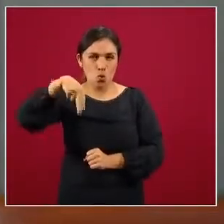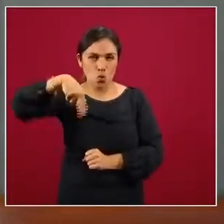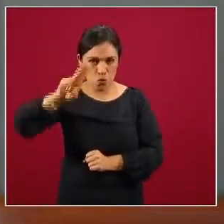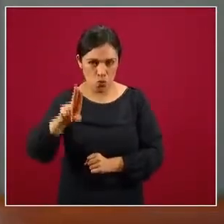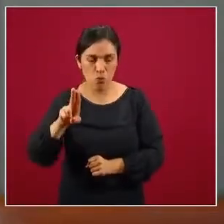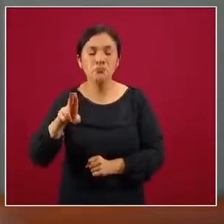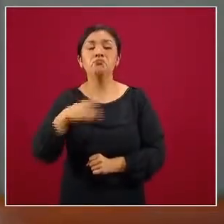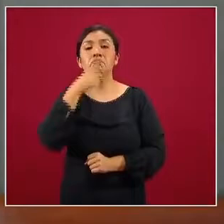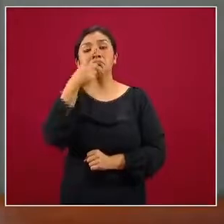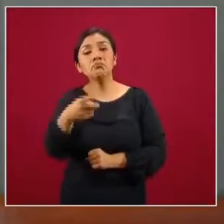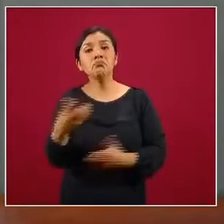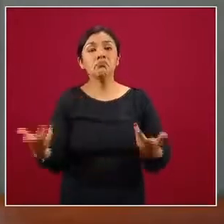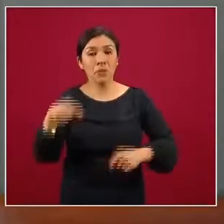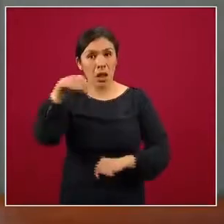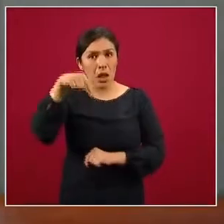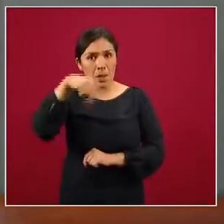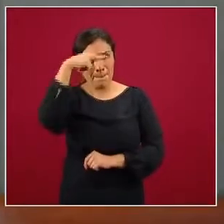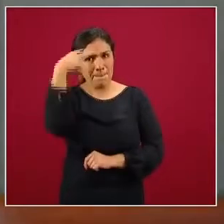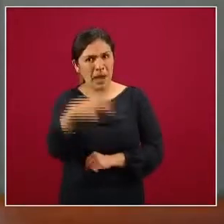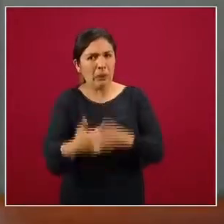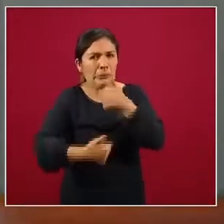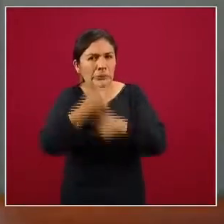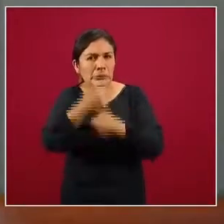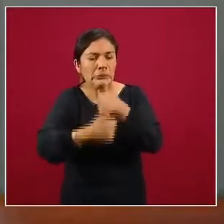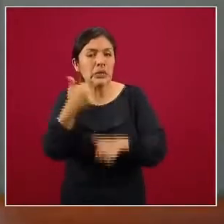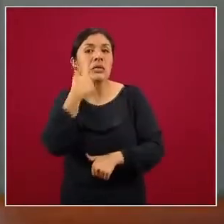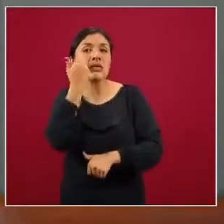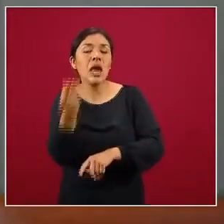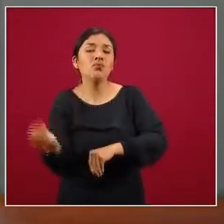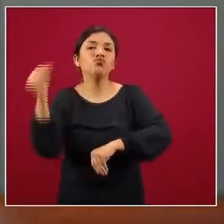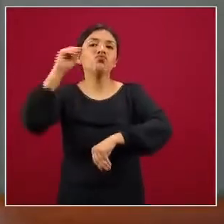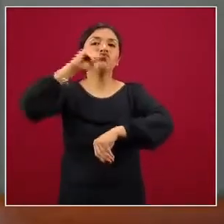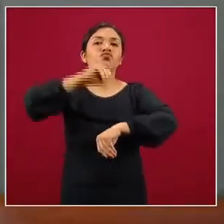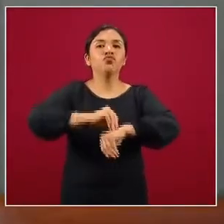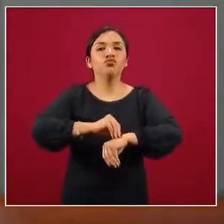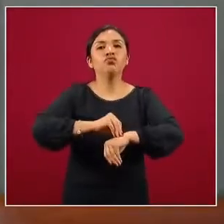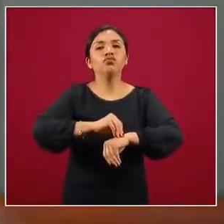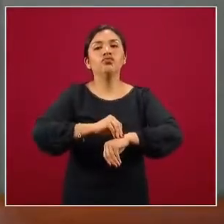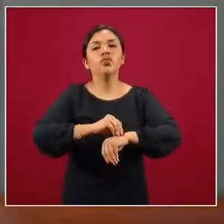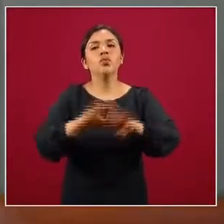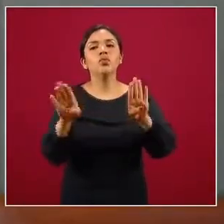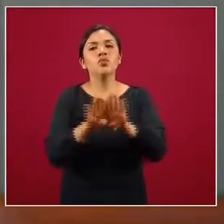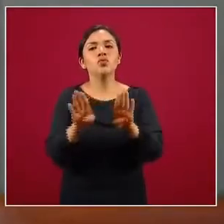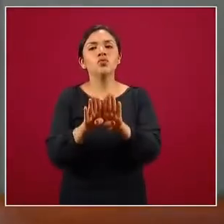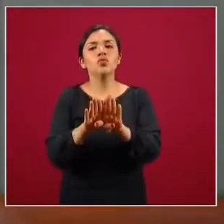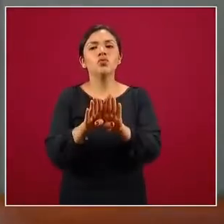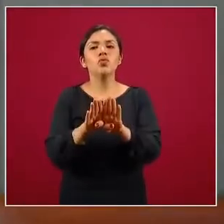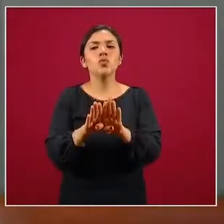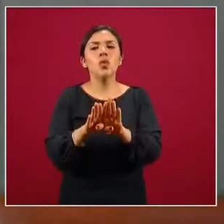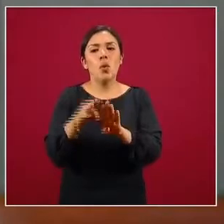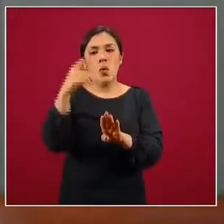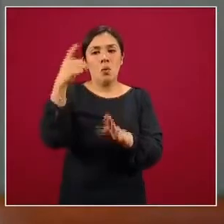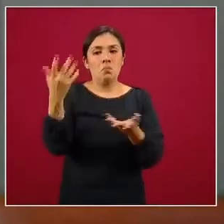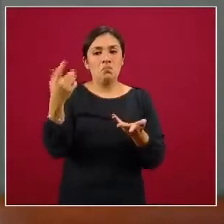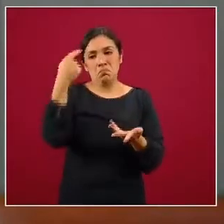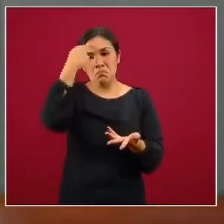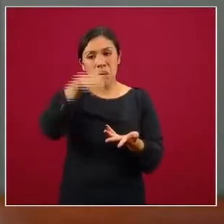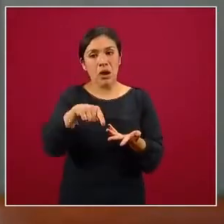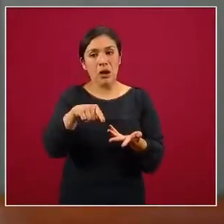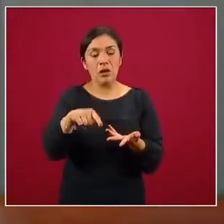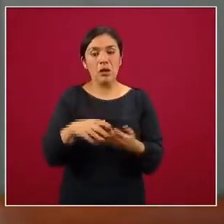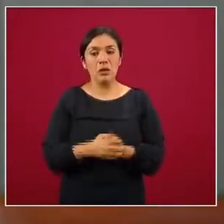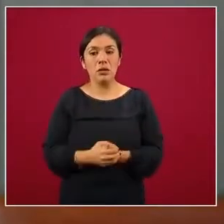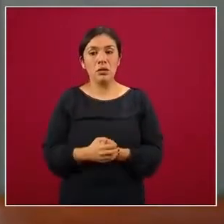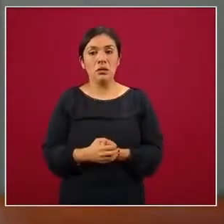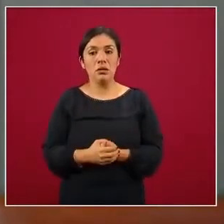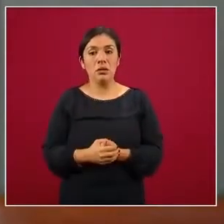ONU, que México va a buscar tomar esta posición para que después